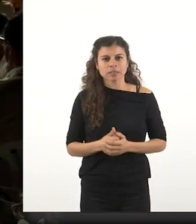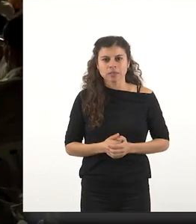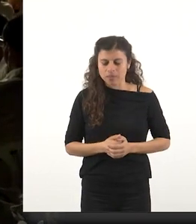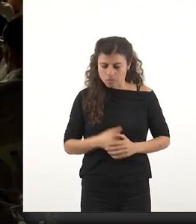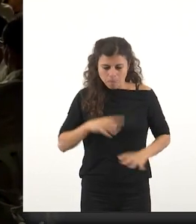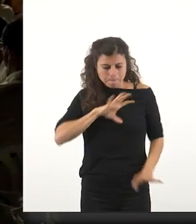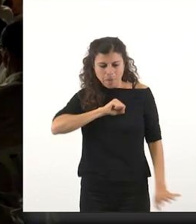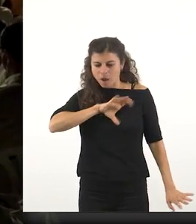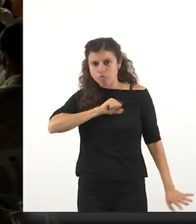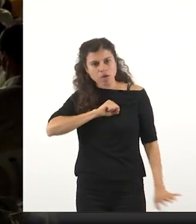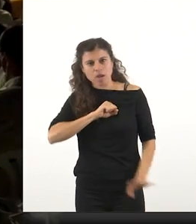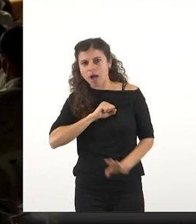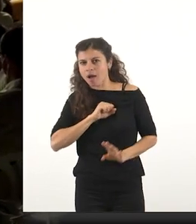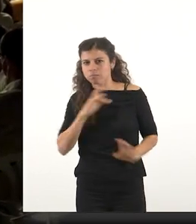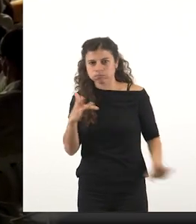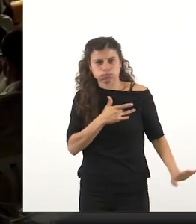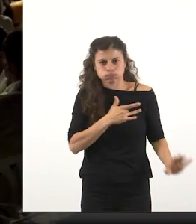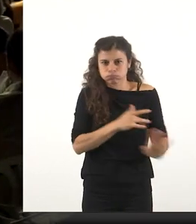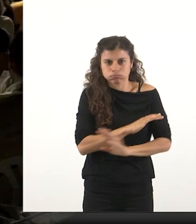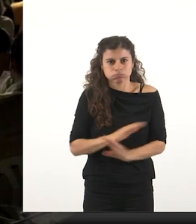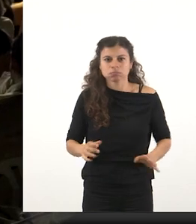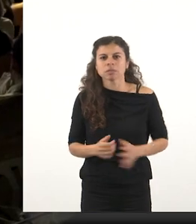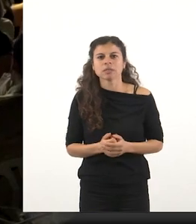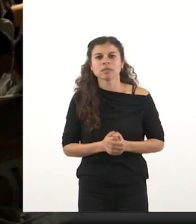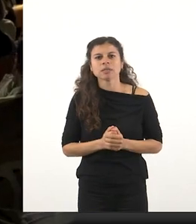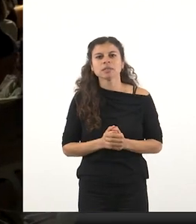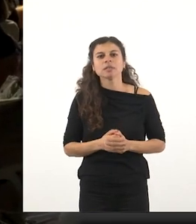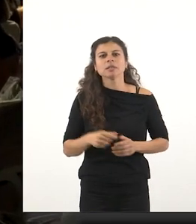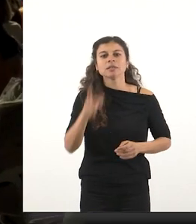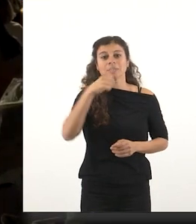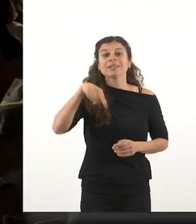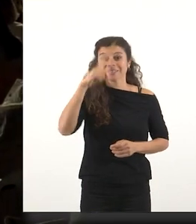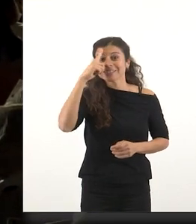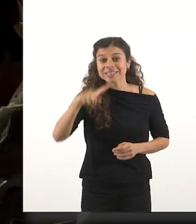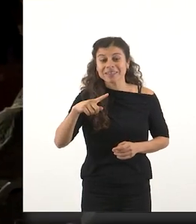Qué mala folla tiene el Antonio, hija, de verdad. Oye, ¿sabes qué por esta escena me han denunciado?